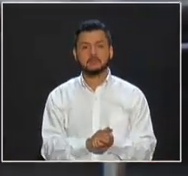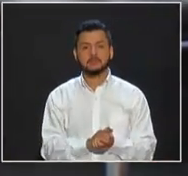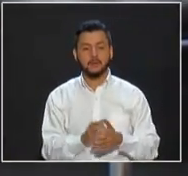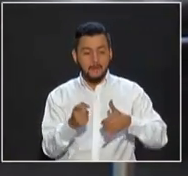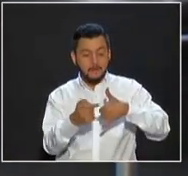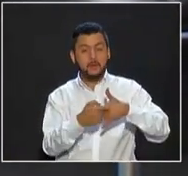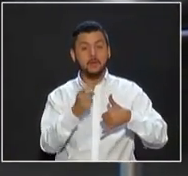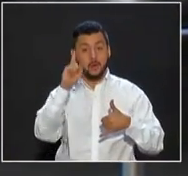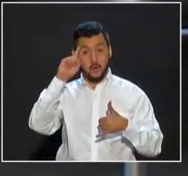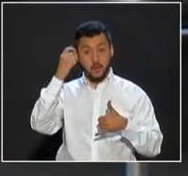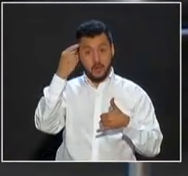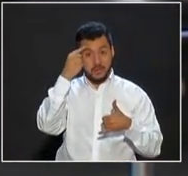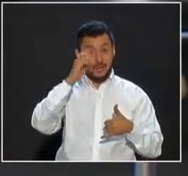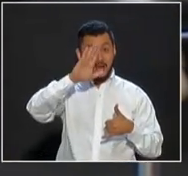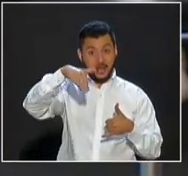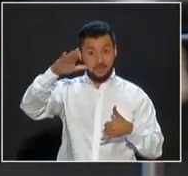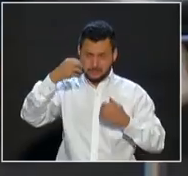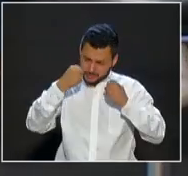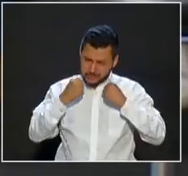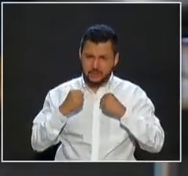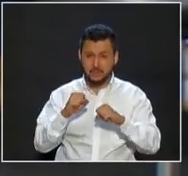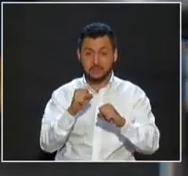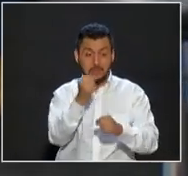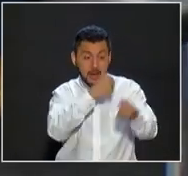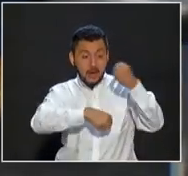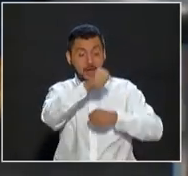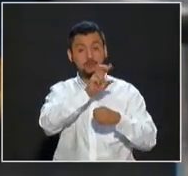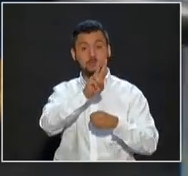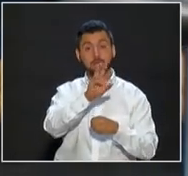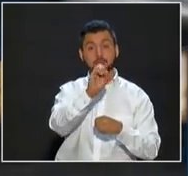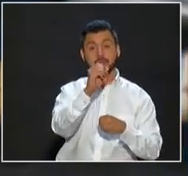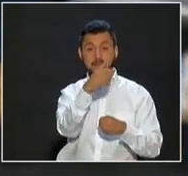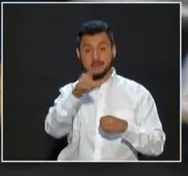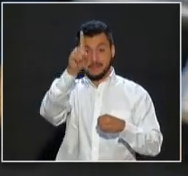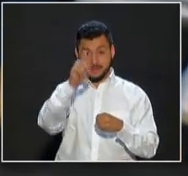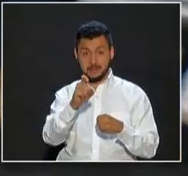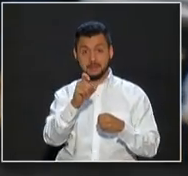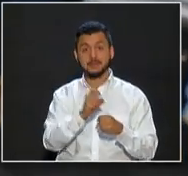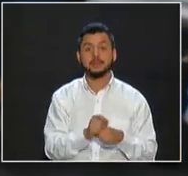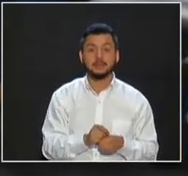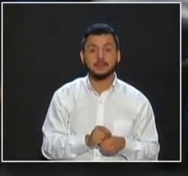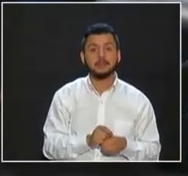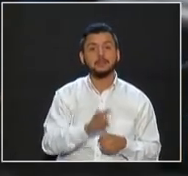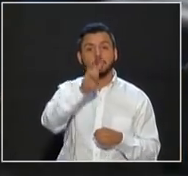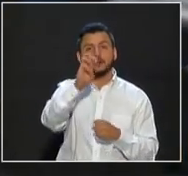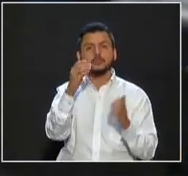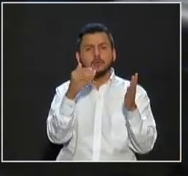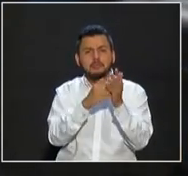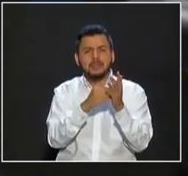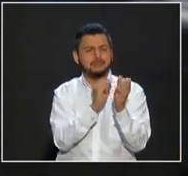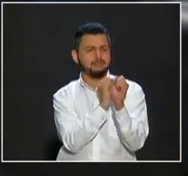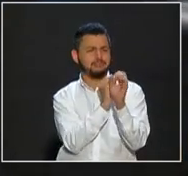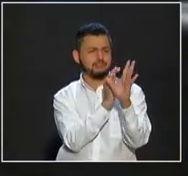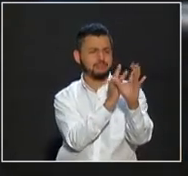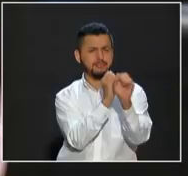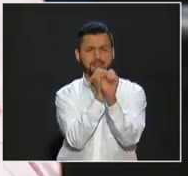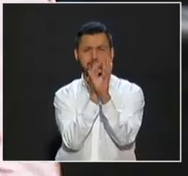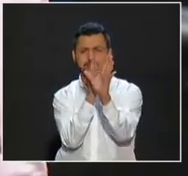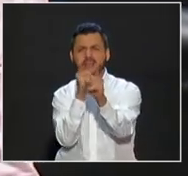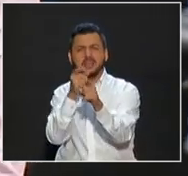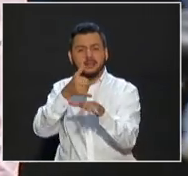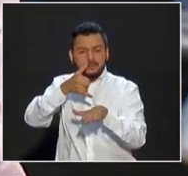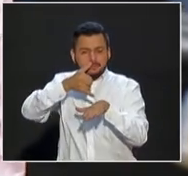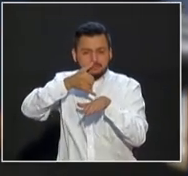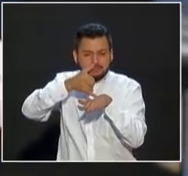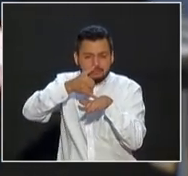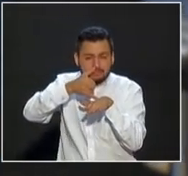si hizo muchos esfuerzos en 2016 había 8.000 hectáreas sembradas con coca en 2017 se lograron fumigar